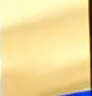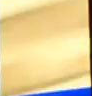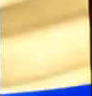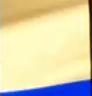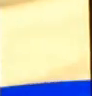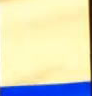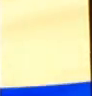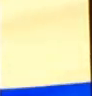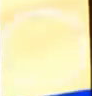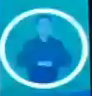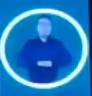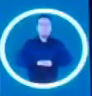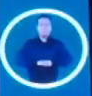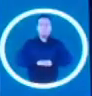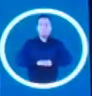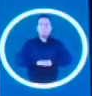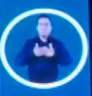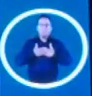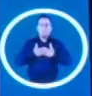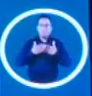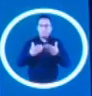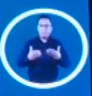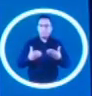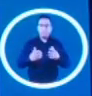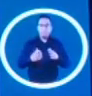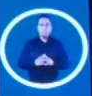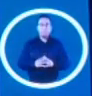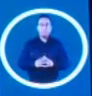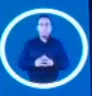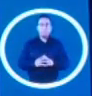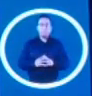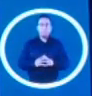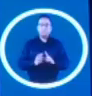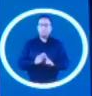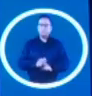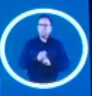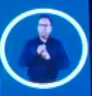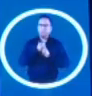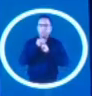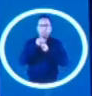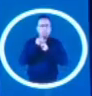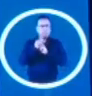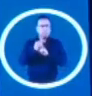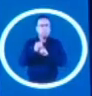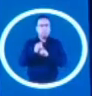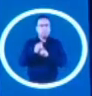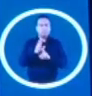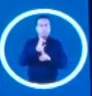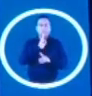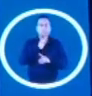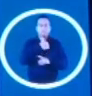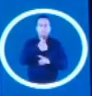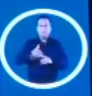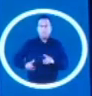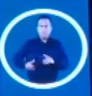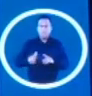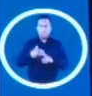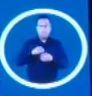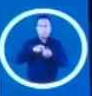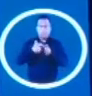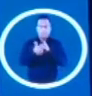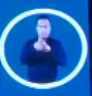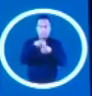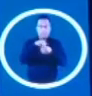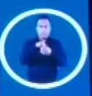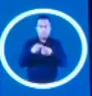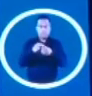Buenas tardes. Saludo de manera muy especial al presidente de la Federación Mundial de